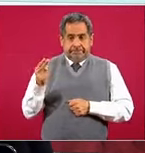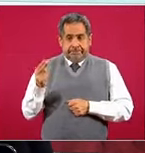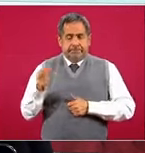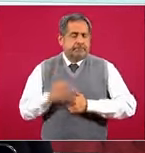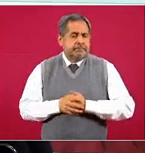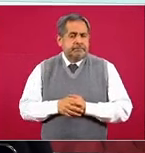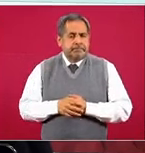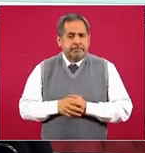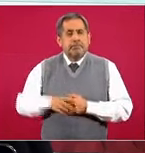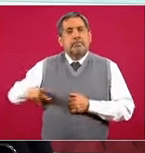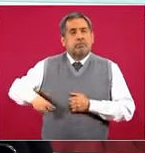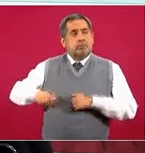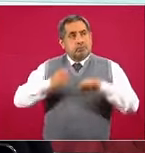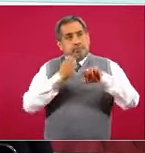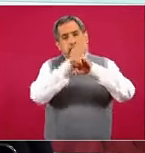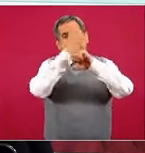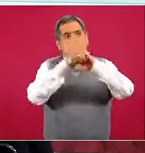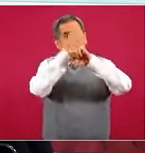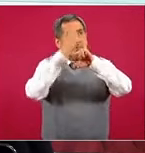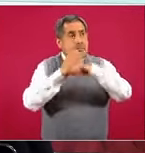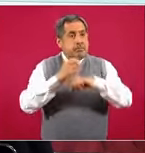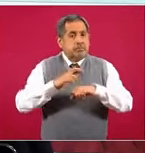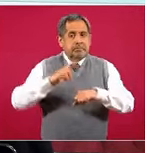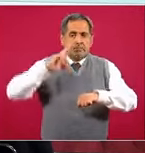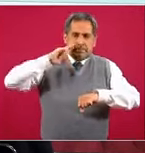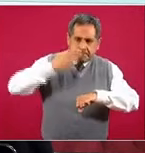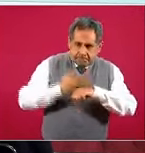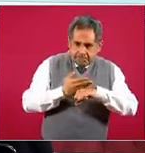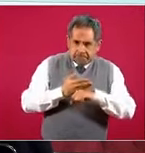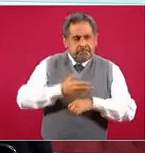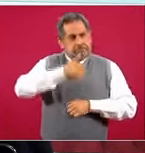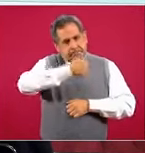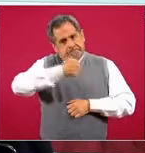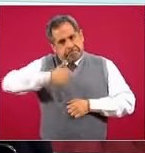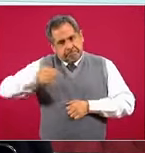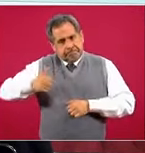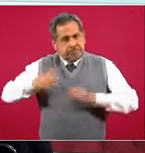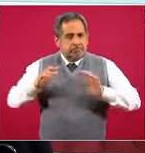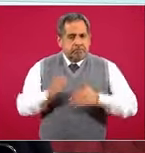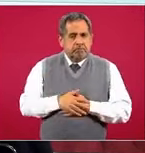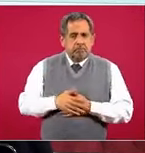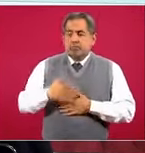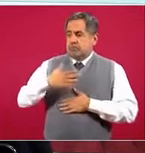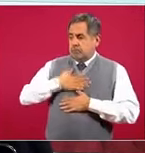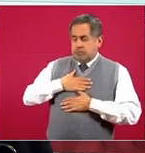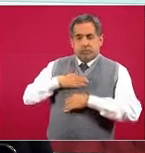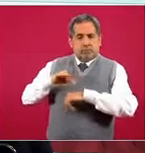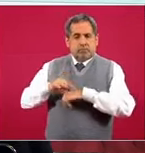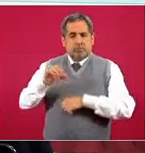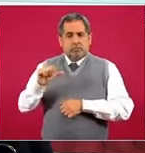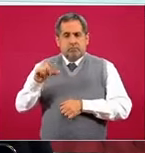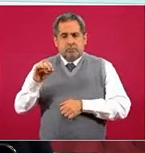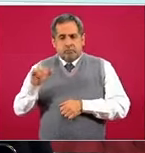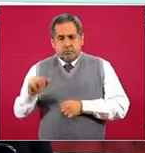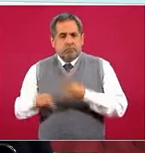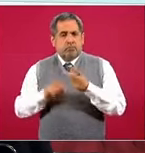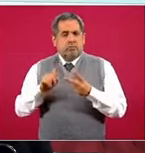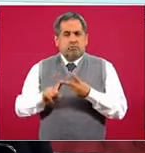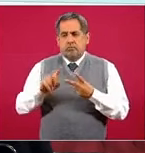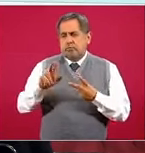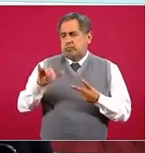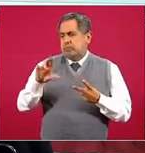Los gobiernos locales son los responsables de las capturas. Nosotros, el doctor Alomía,